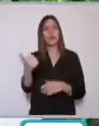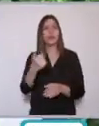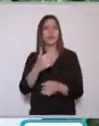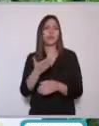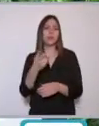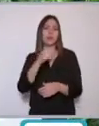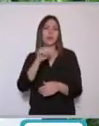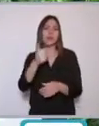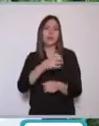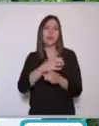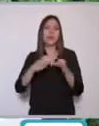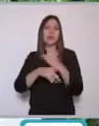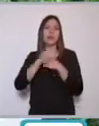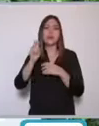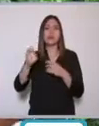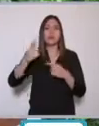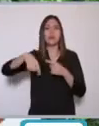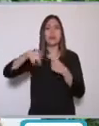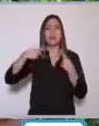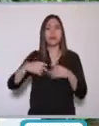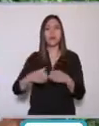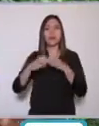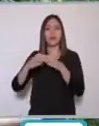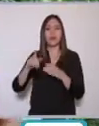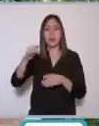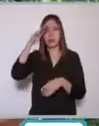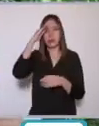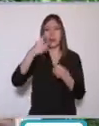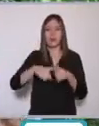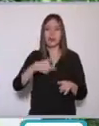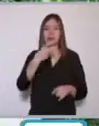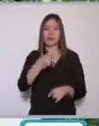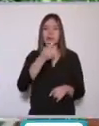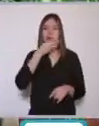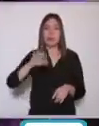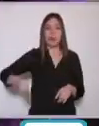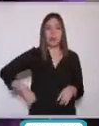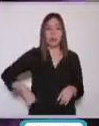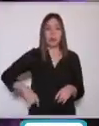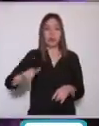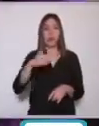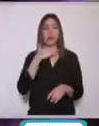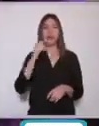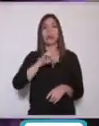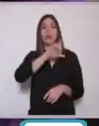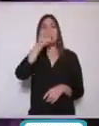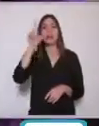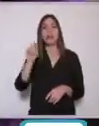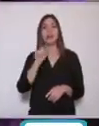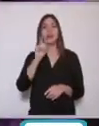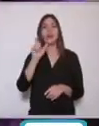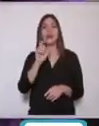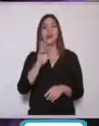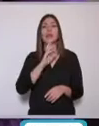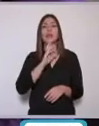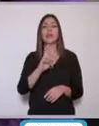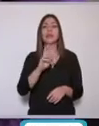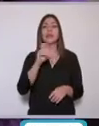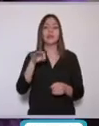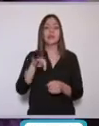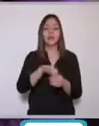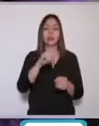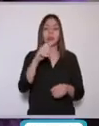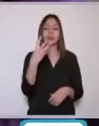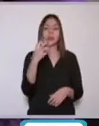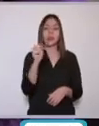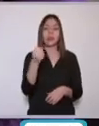tienen unas posturas diferentes? Ese es un caso muy interesante para Alemania. Después de los resultados del 24 de septiembre en la elección